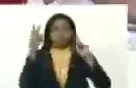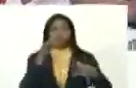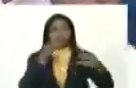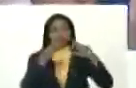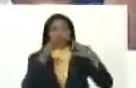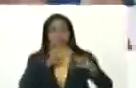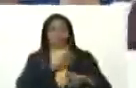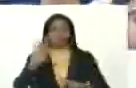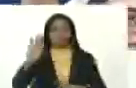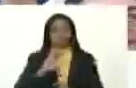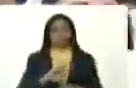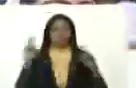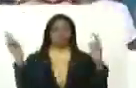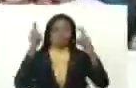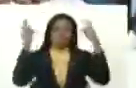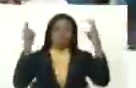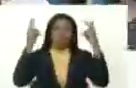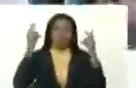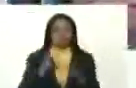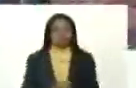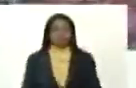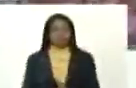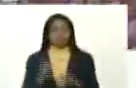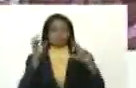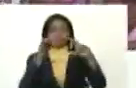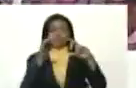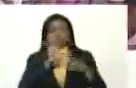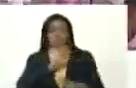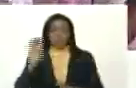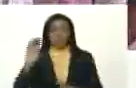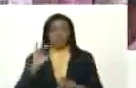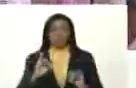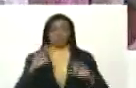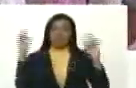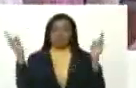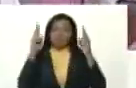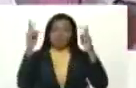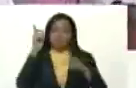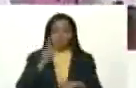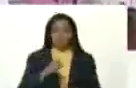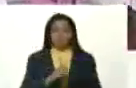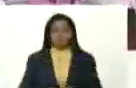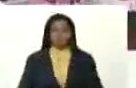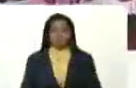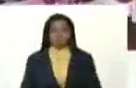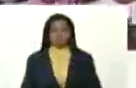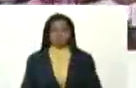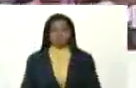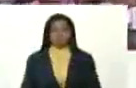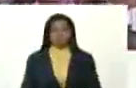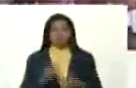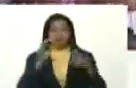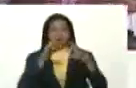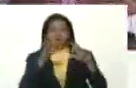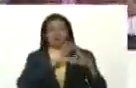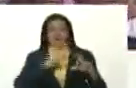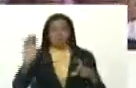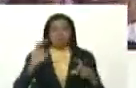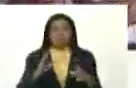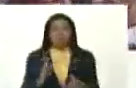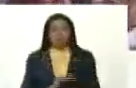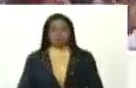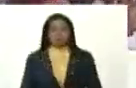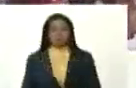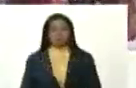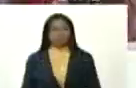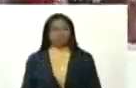¡Viva! Carnet de la patria, que viva también. Carné de la Patria fue